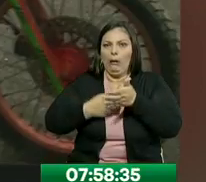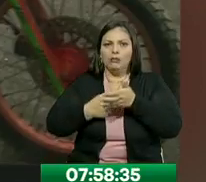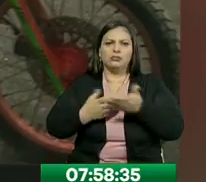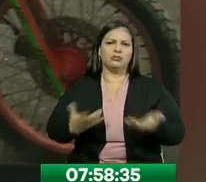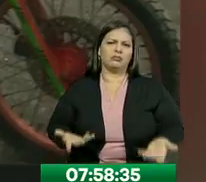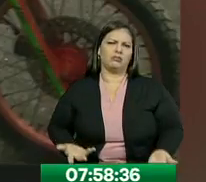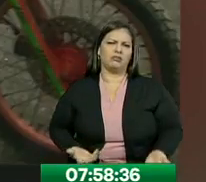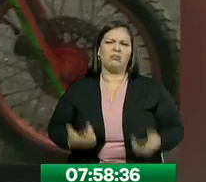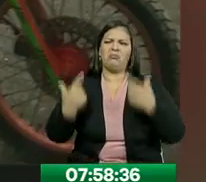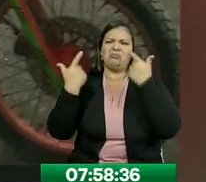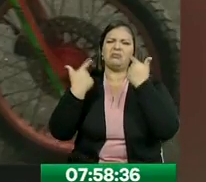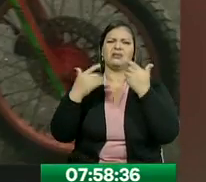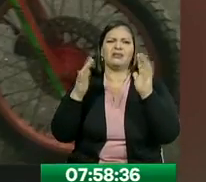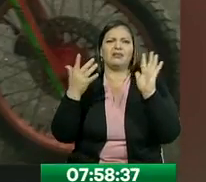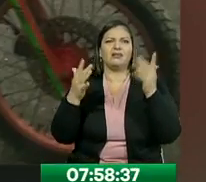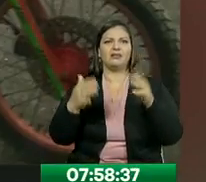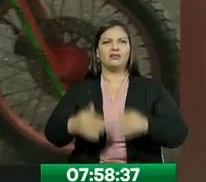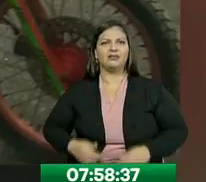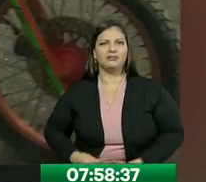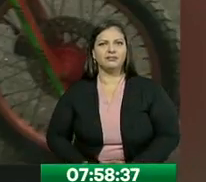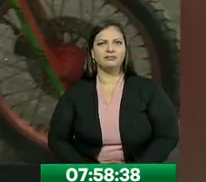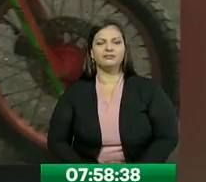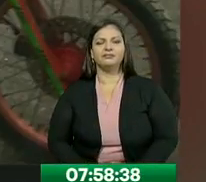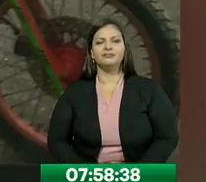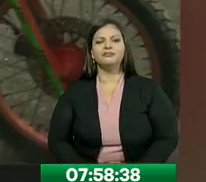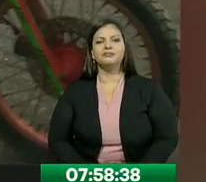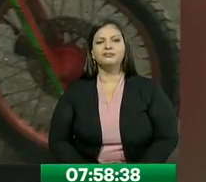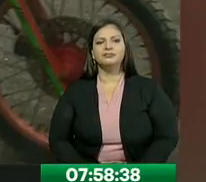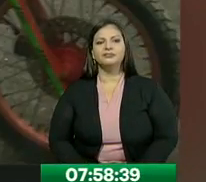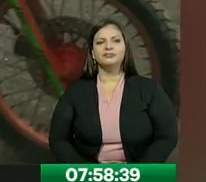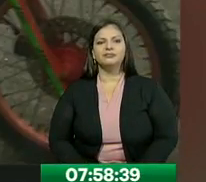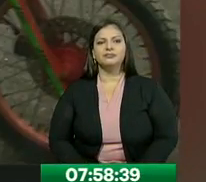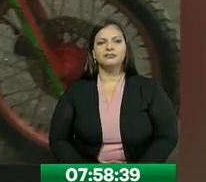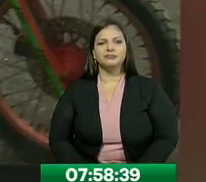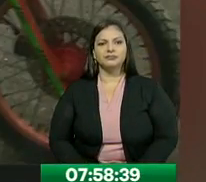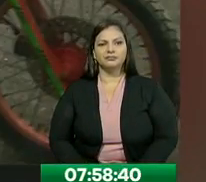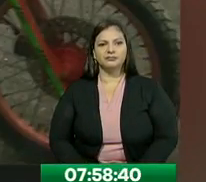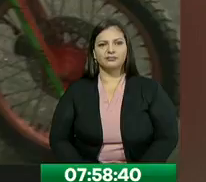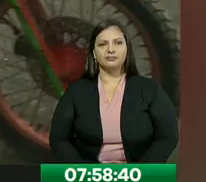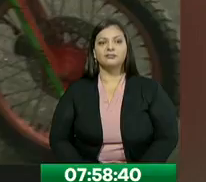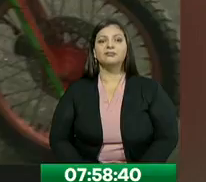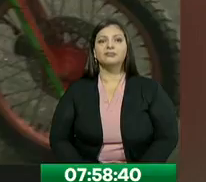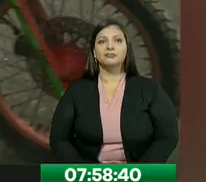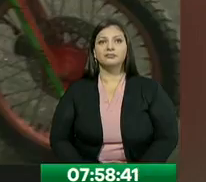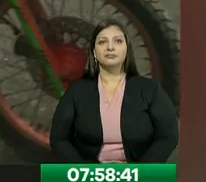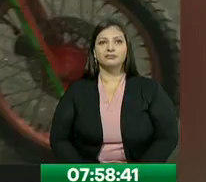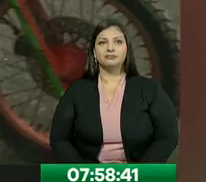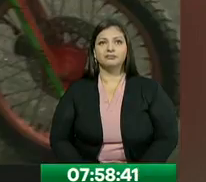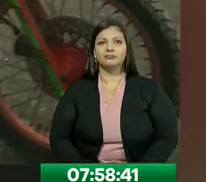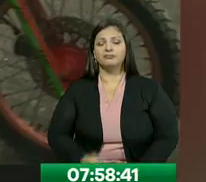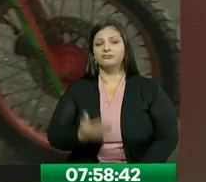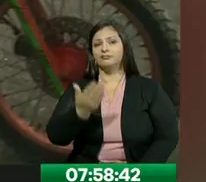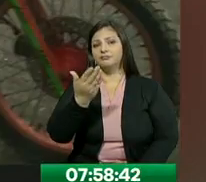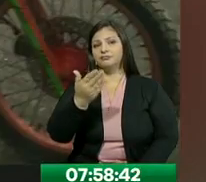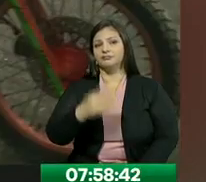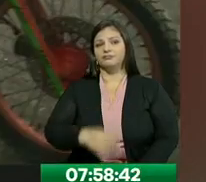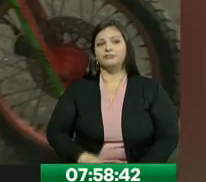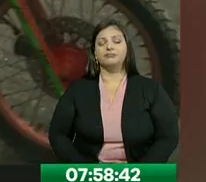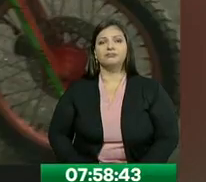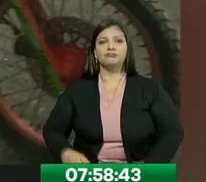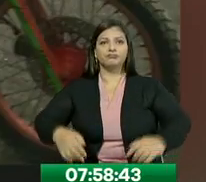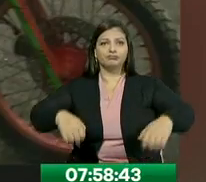casco. D'Artagnan, Athos y Garabatos, ahí para está. Para que veas. El hombre, el del moñito está listo para la fiesta, ahí los muchachos se